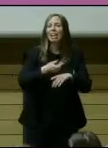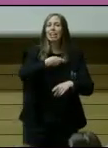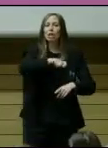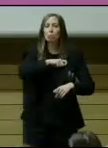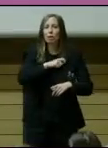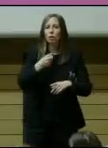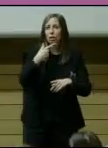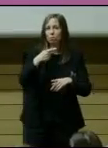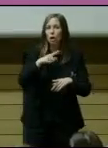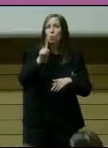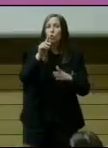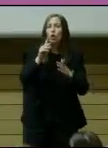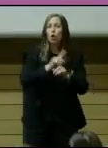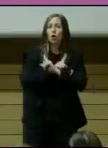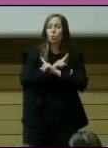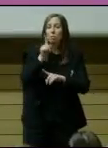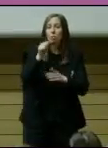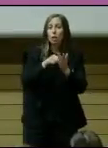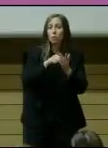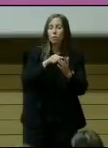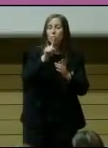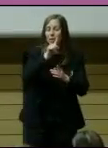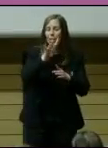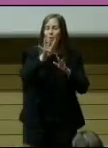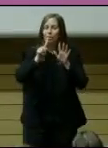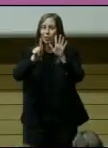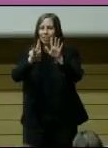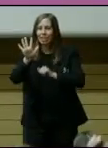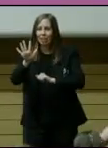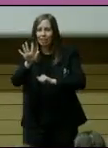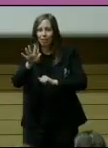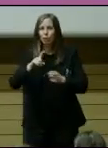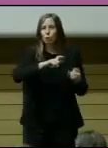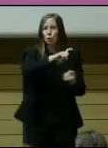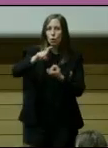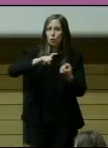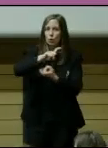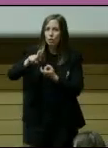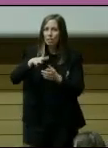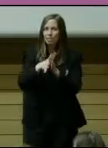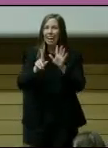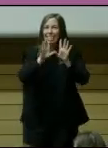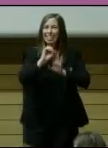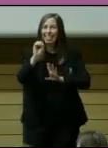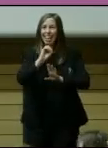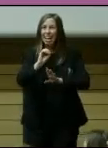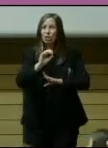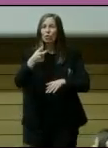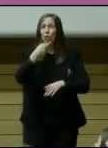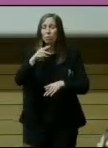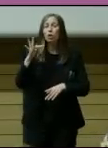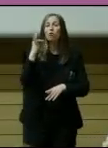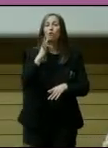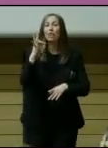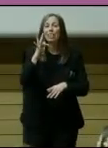Productos Sanitarios el 1 de noviembre de 1965. Es decir, este próximo Todos los Santos hará 60 años que tenemos fármacos de fentanilo al servicio